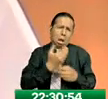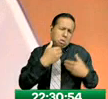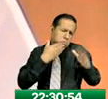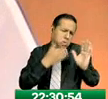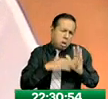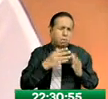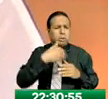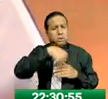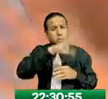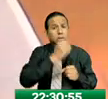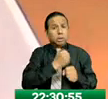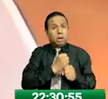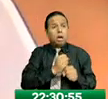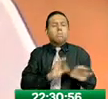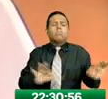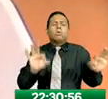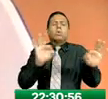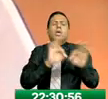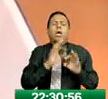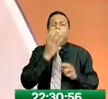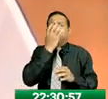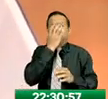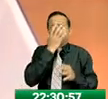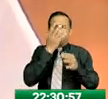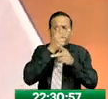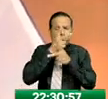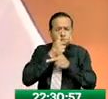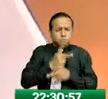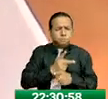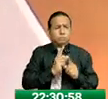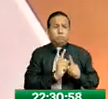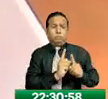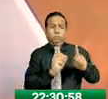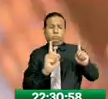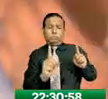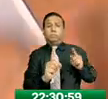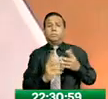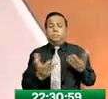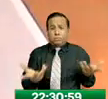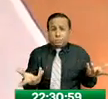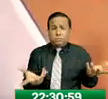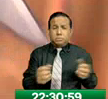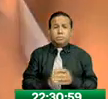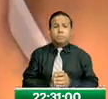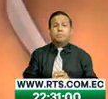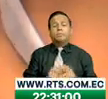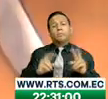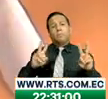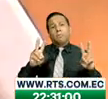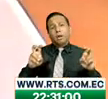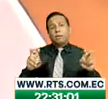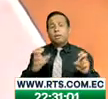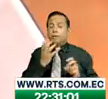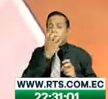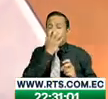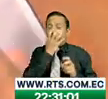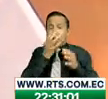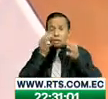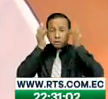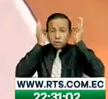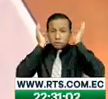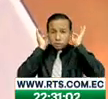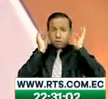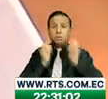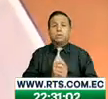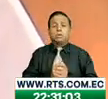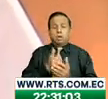precauciones necesarias, el distanciamiento necesario. En este caso, pues la mascarilla, la